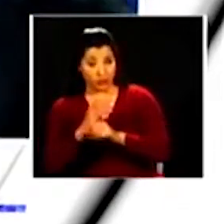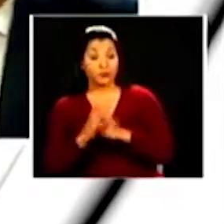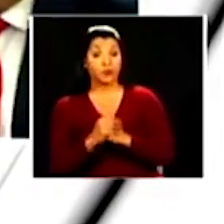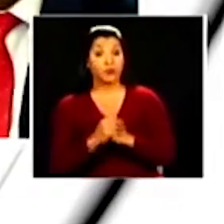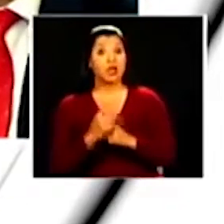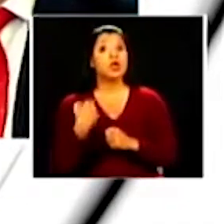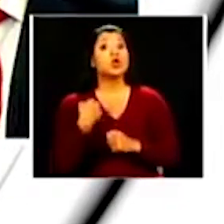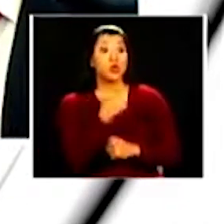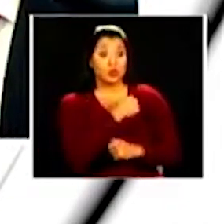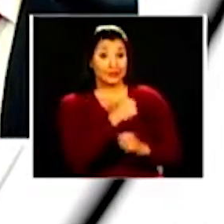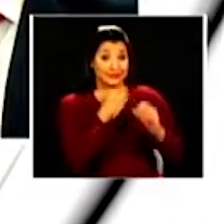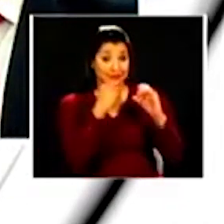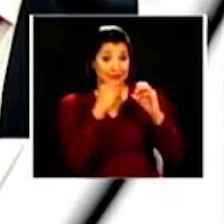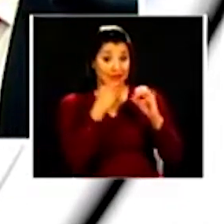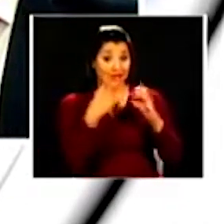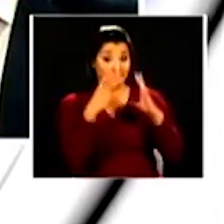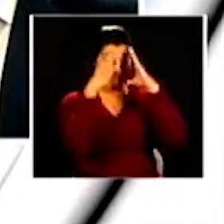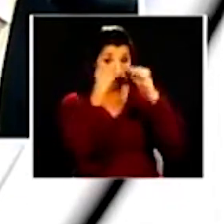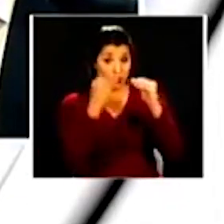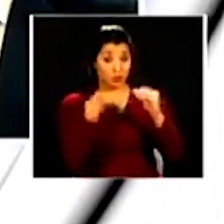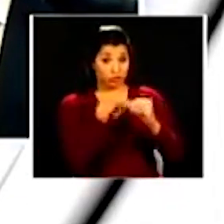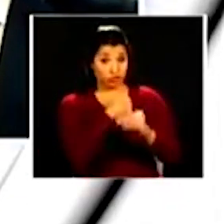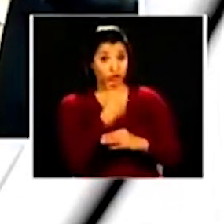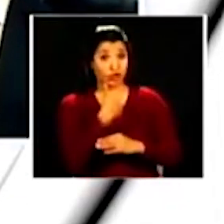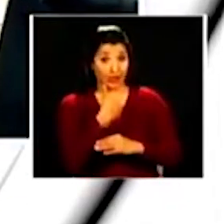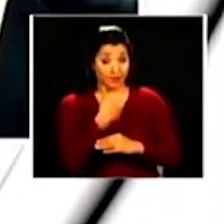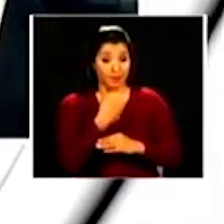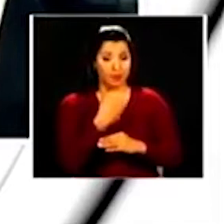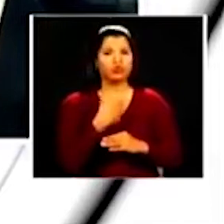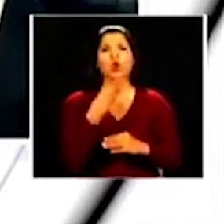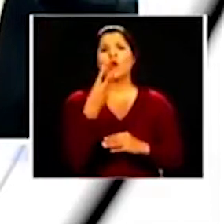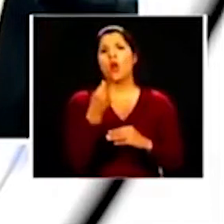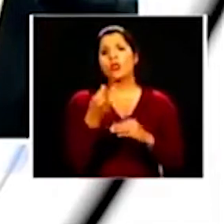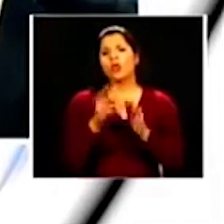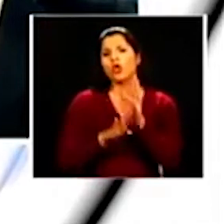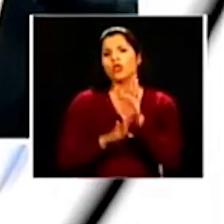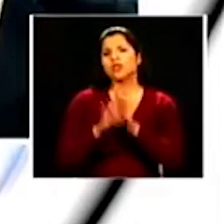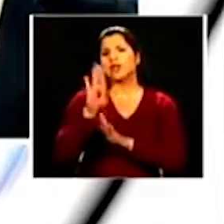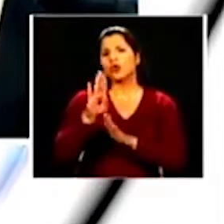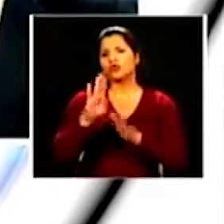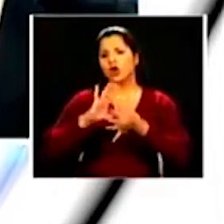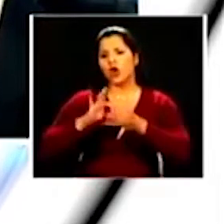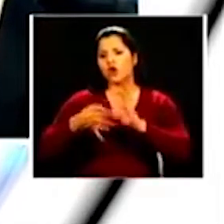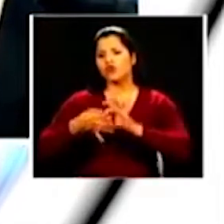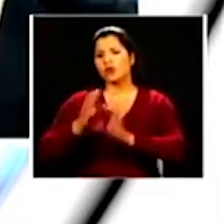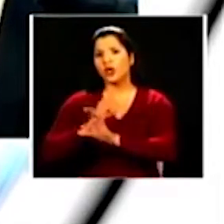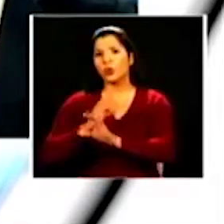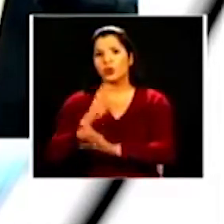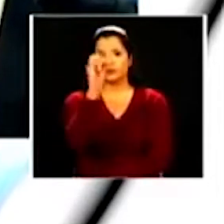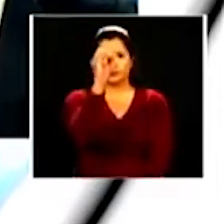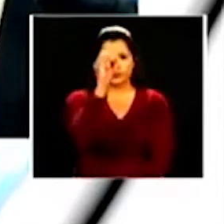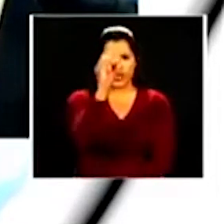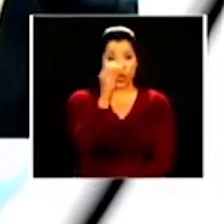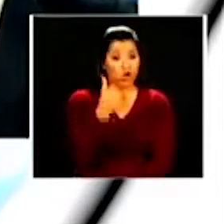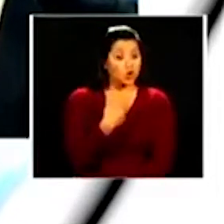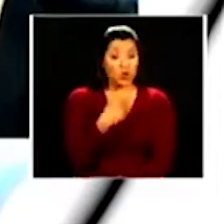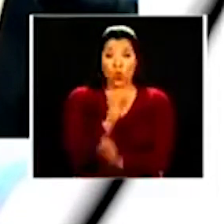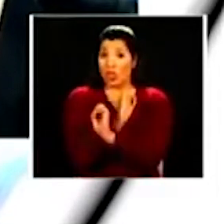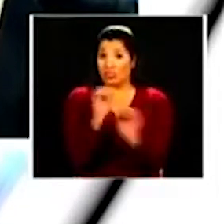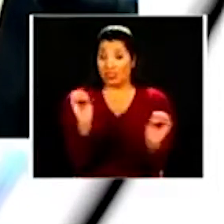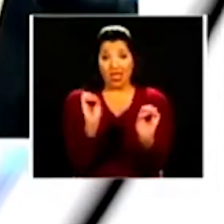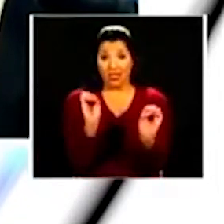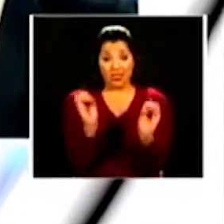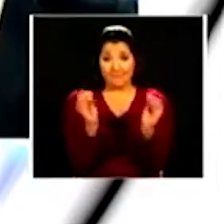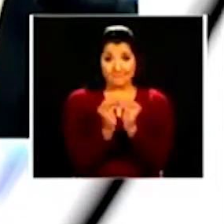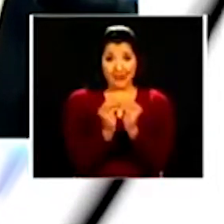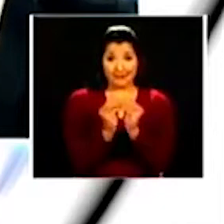en efecto el aumento de las redes de cuidado fue de 0. No hubo ni una sola red de cuidado más en estos 4 años. Para los adultos mayores son las